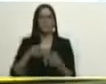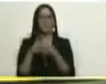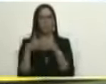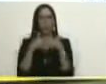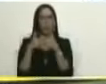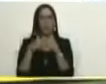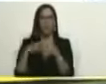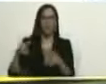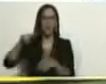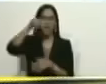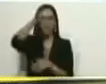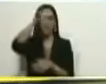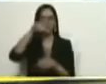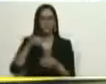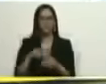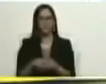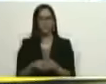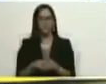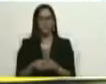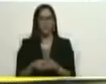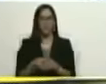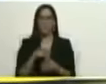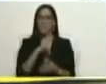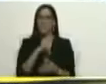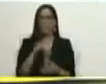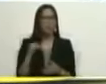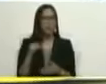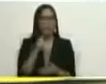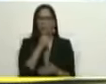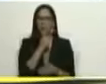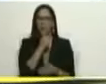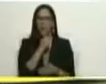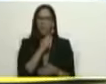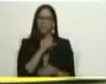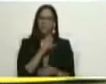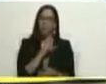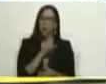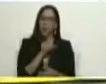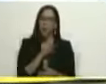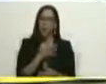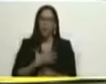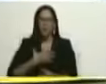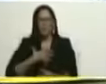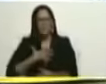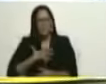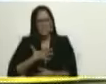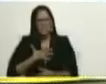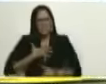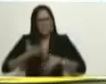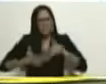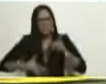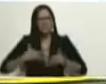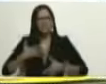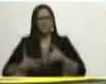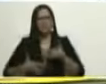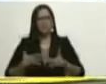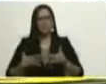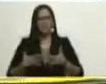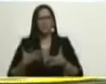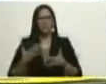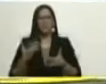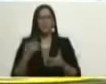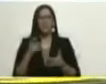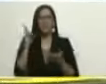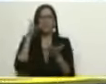Unidos que no aguantó el dolor, la indignación, y llegó a una